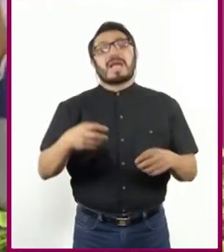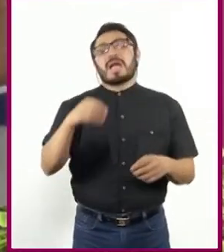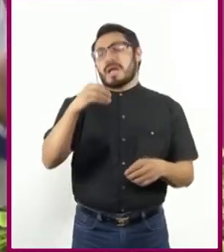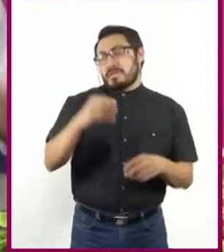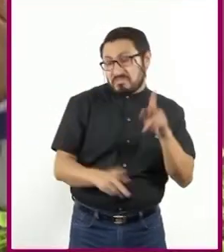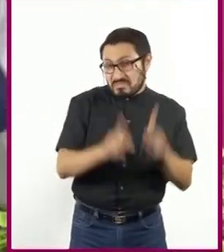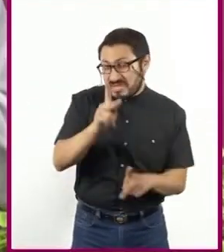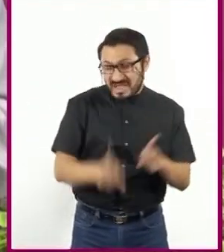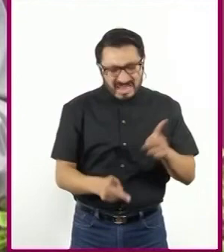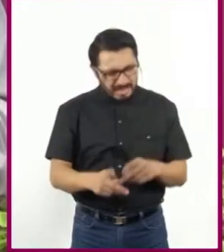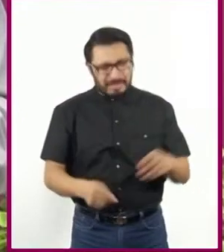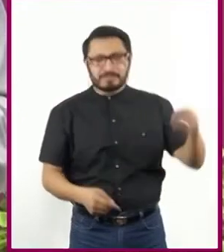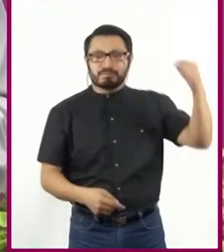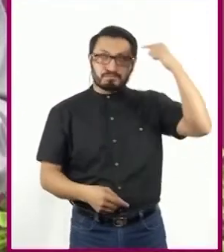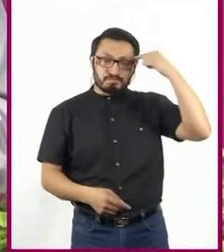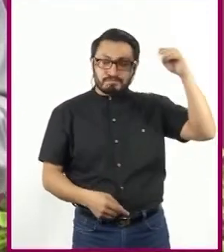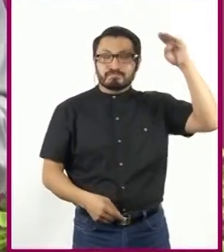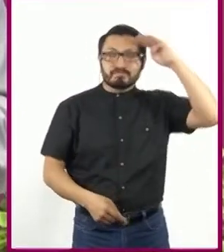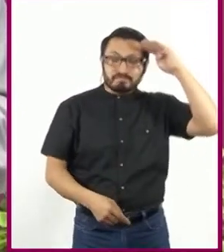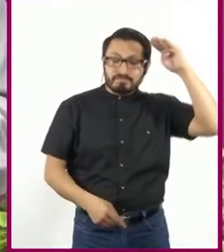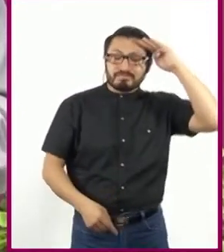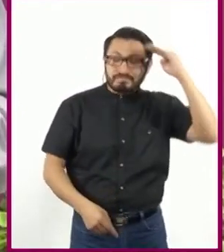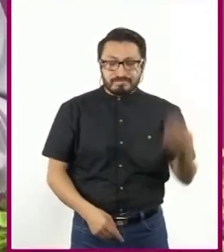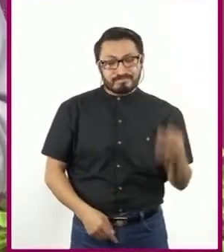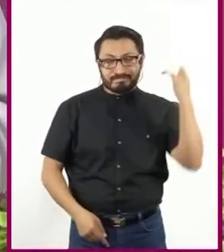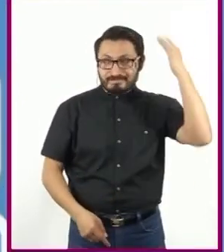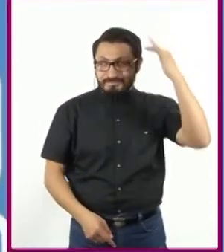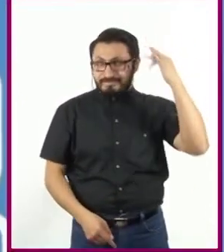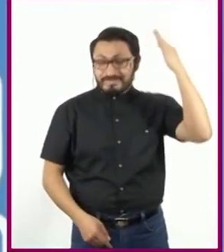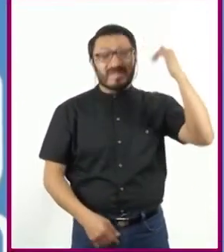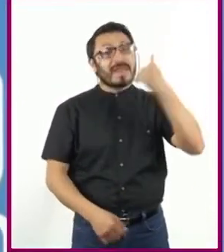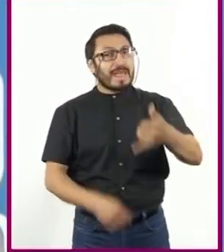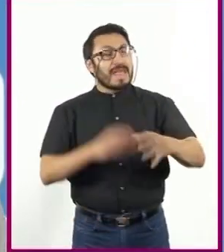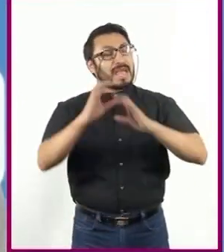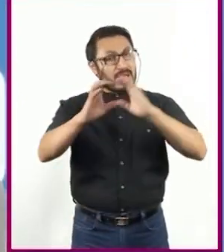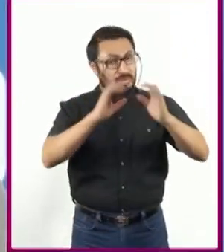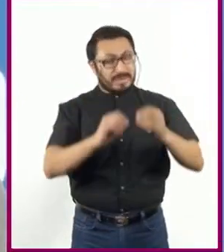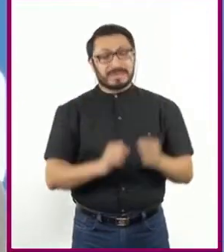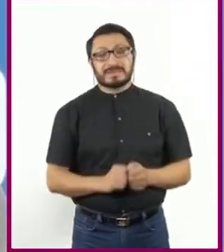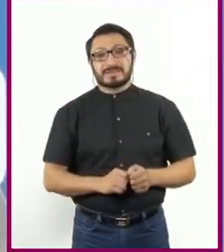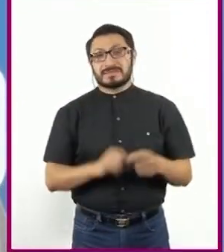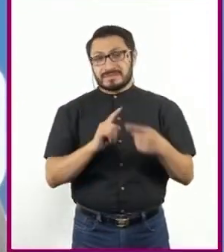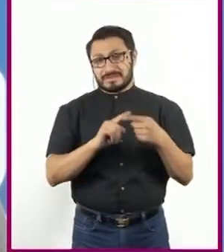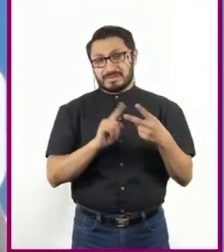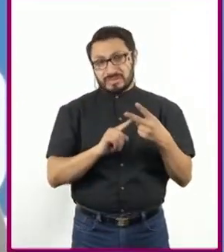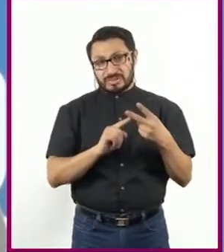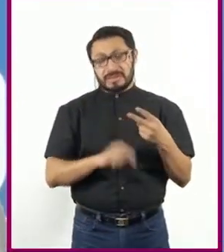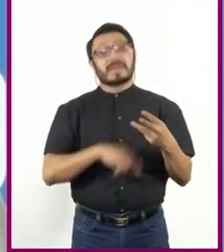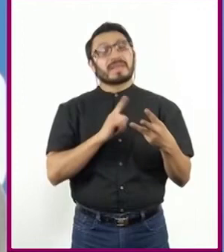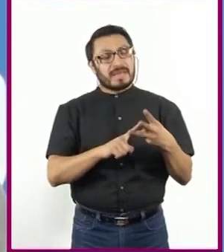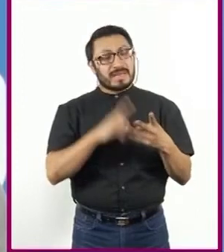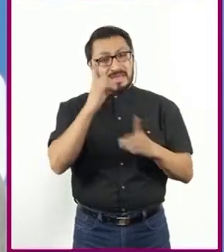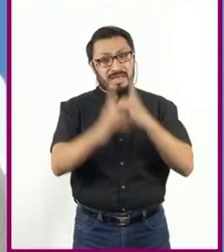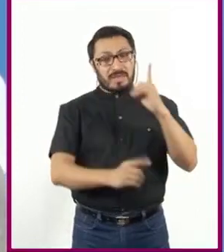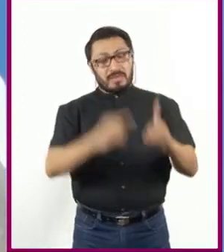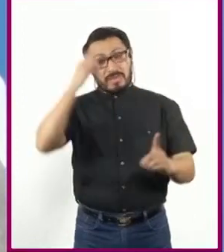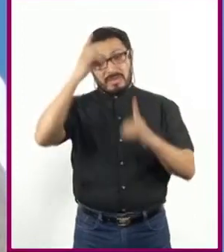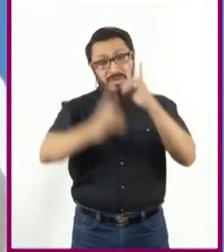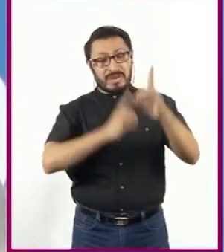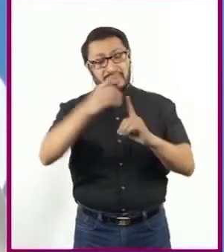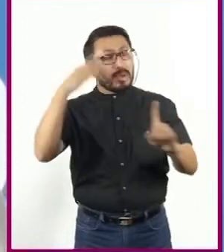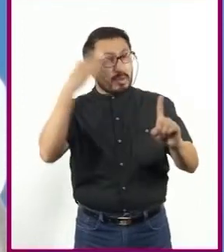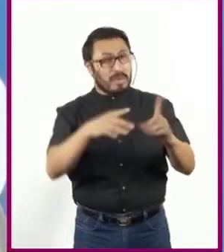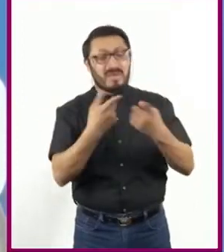negociación, el pensamiento crítico y la comunicación. 3. El deporte para el desarrollo. Se recomienda